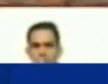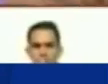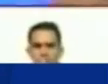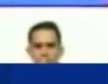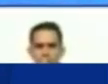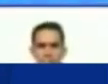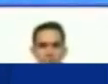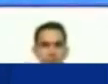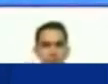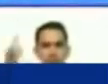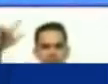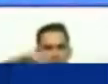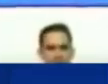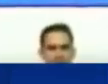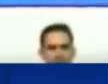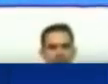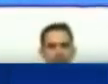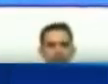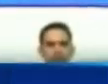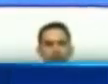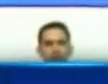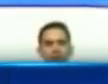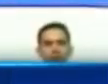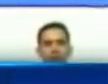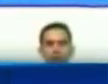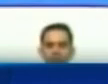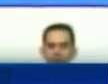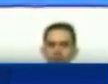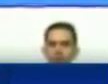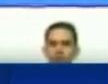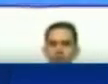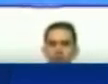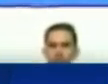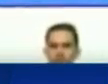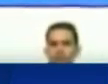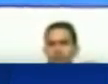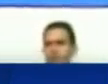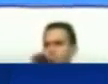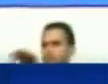puertos, carreteras, energía,